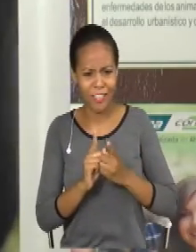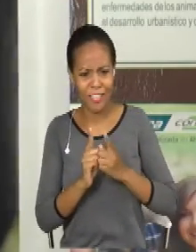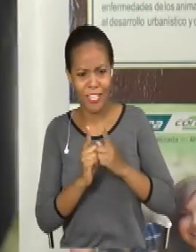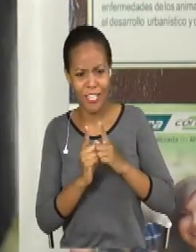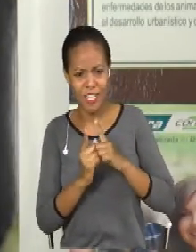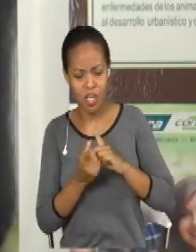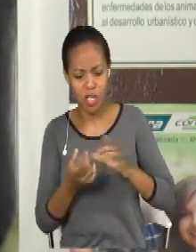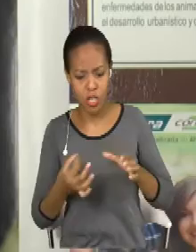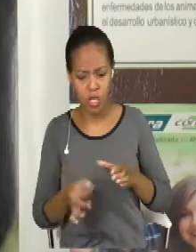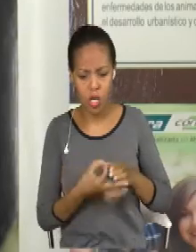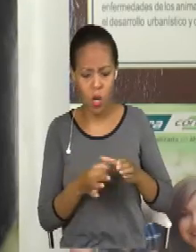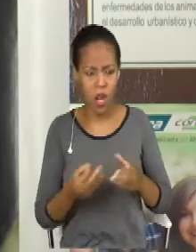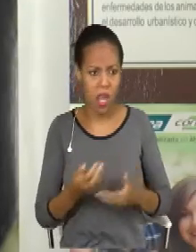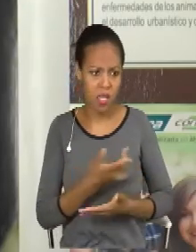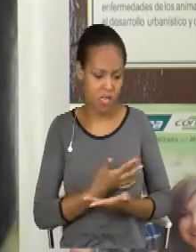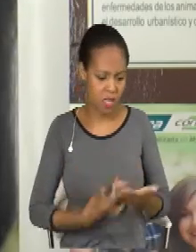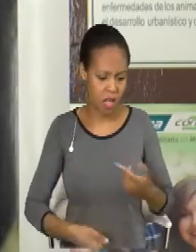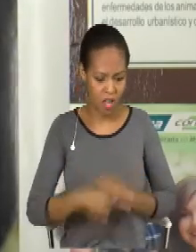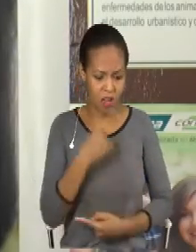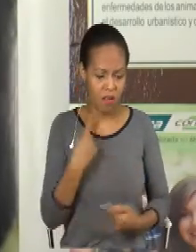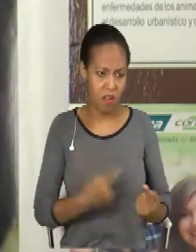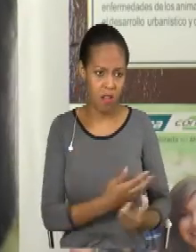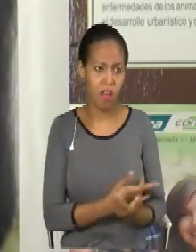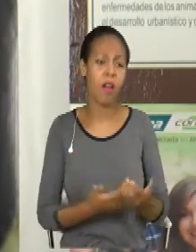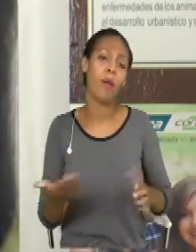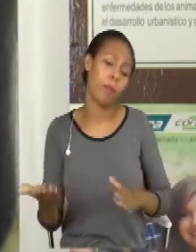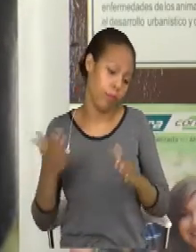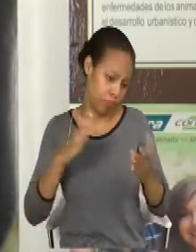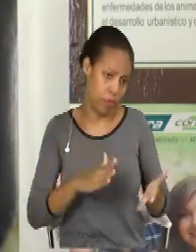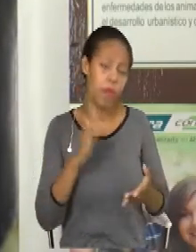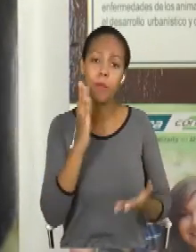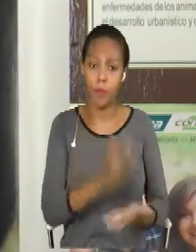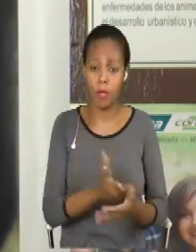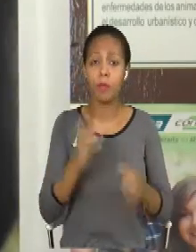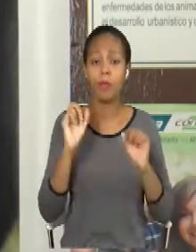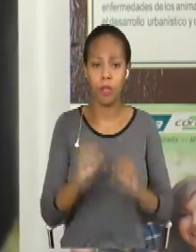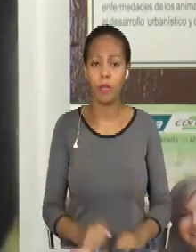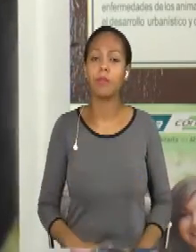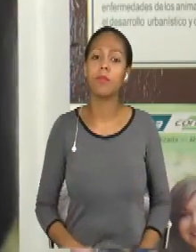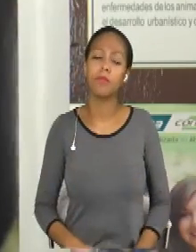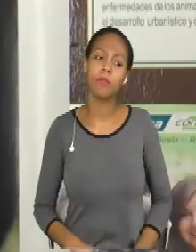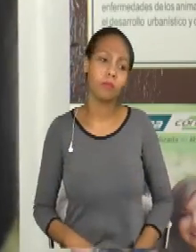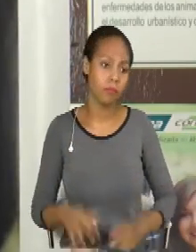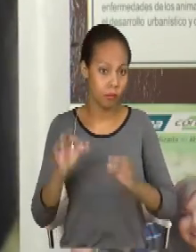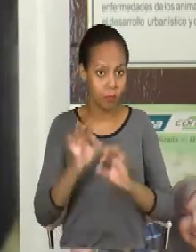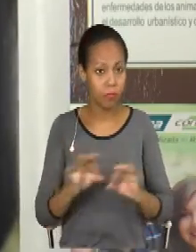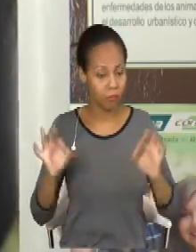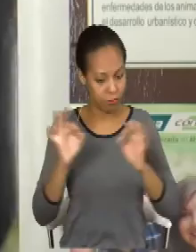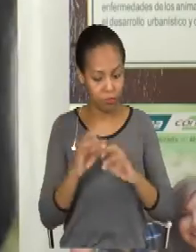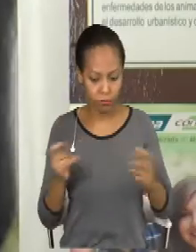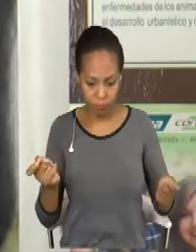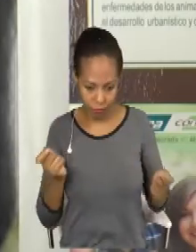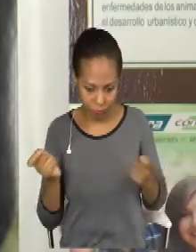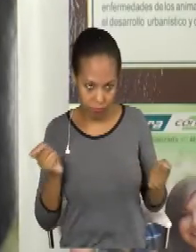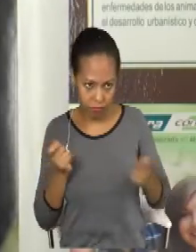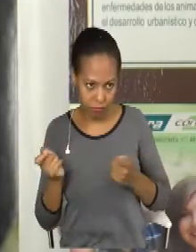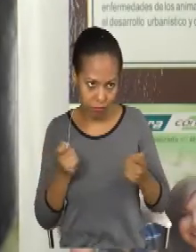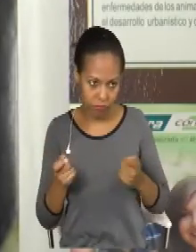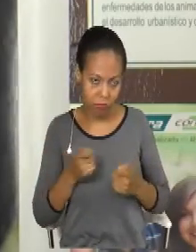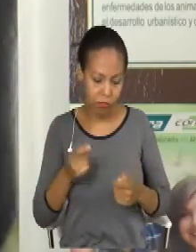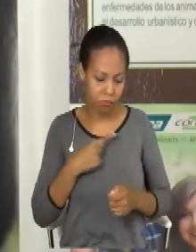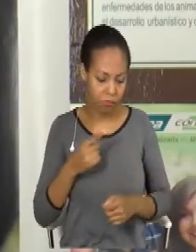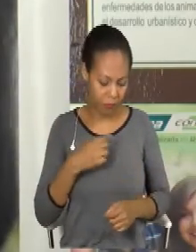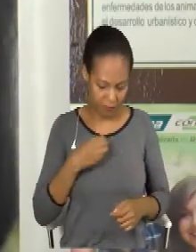del animal y produciendo la muerte de las mascotas. Entonces es muy importante que se haga un control de todos estos